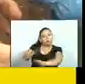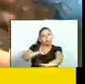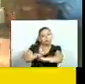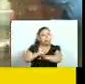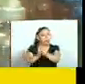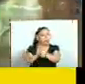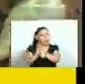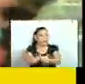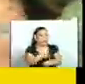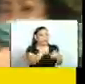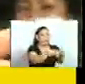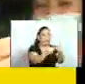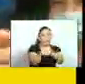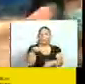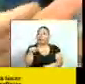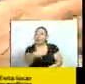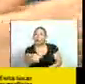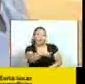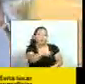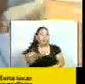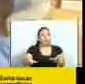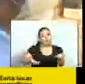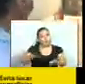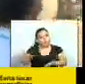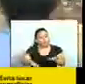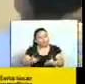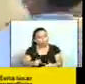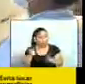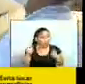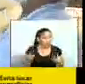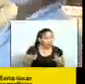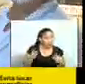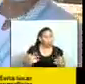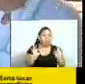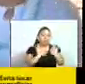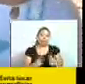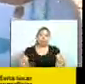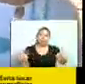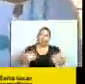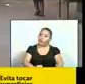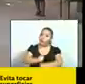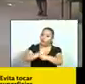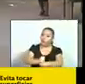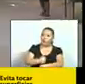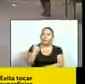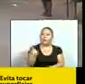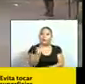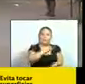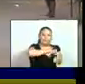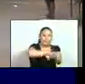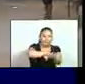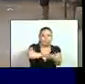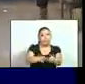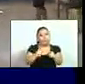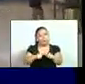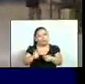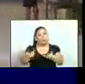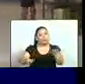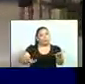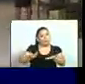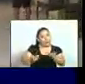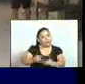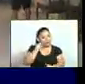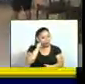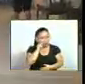no faltan en cada uno de los puestos de venta. Así esperan dar seguridad a los consumidores. Sin embargo, los mercados se